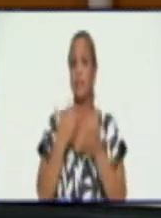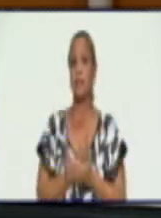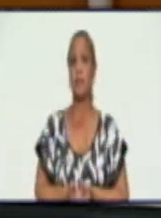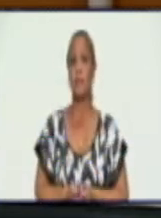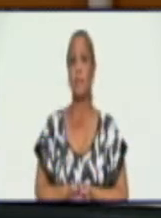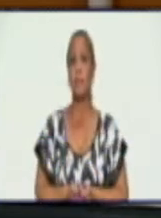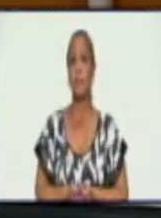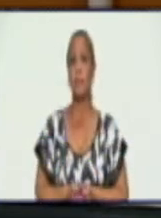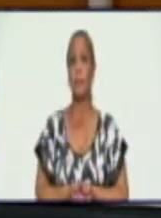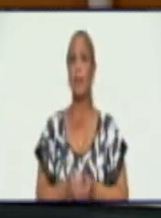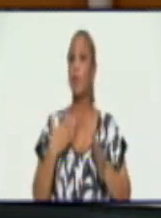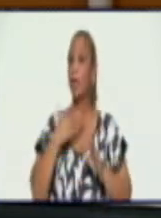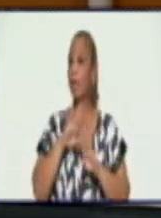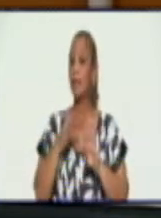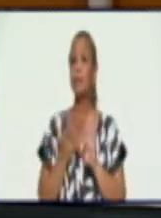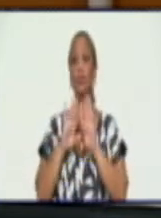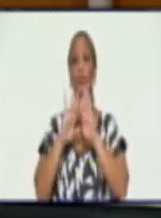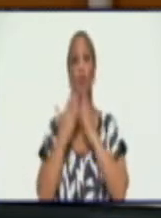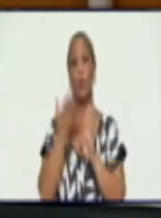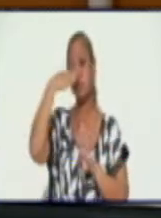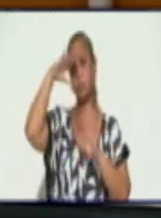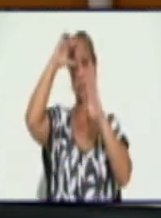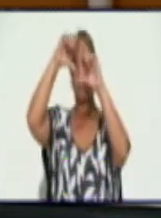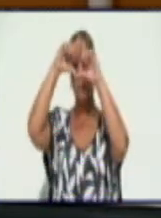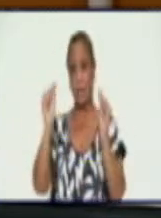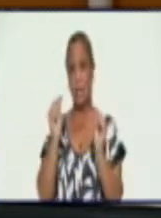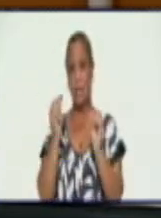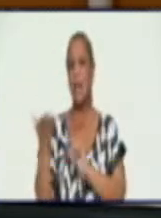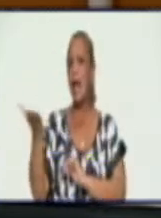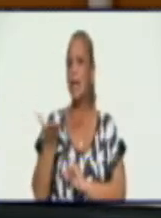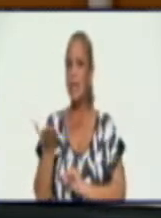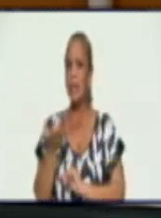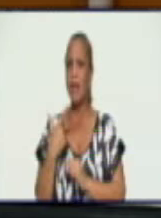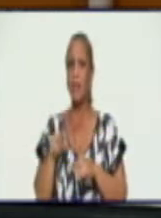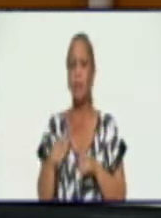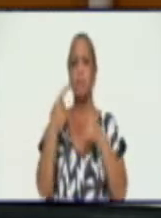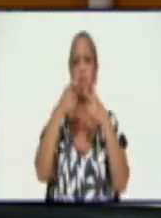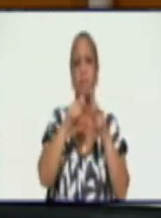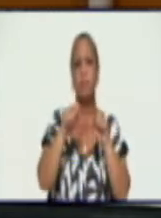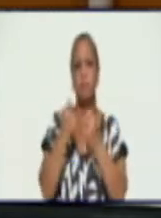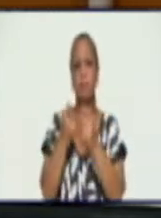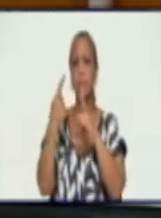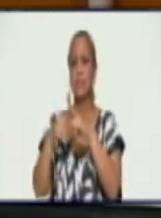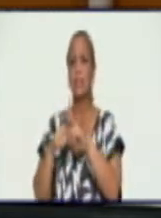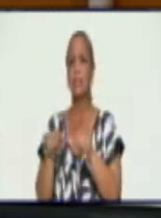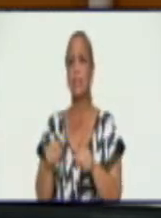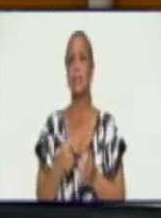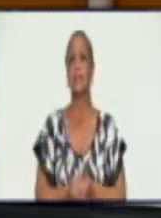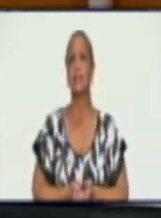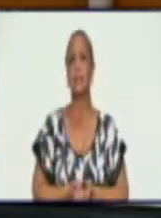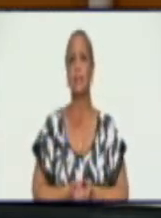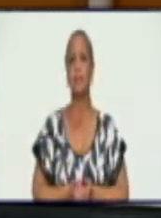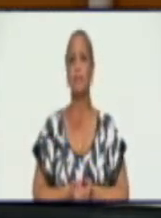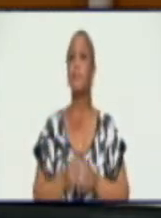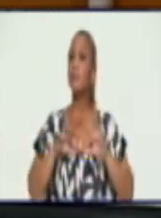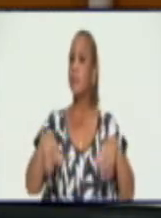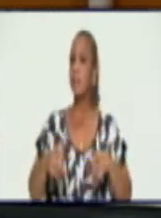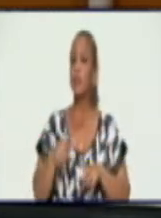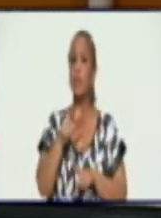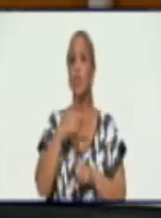de país segundo la agilidad la solución de las averías que la afectación solamente sea a partir de esa decisión esa situación del país